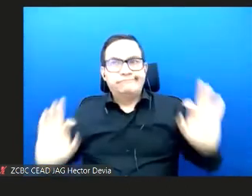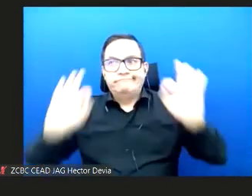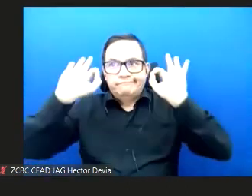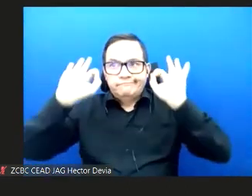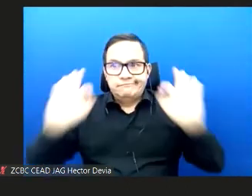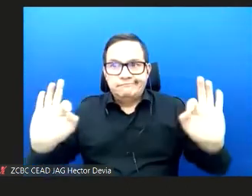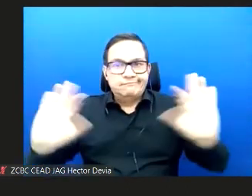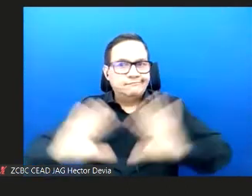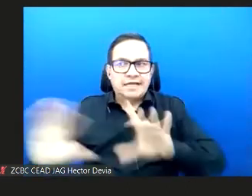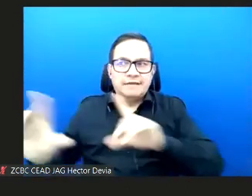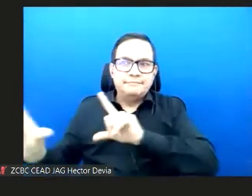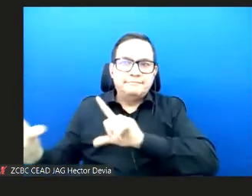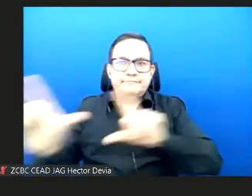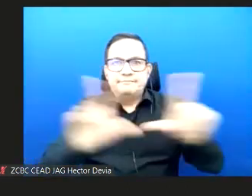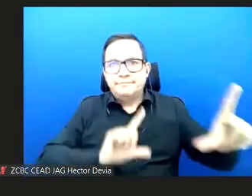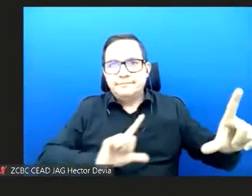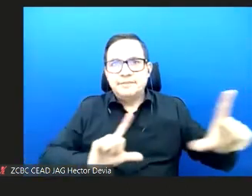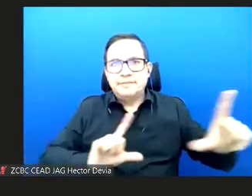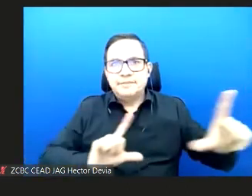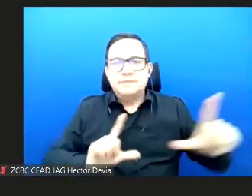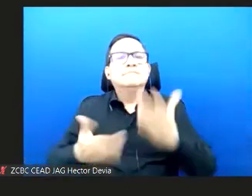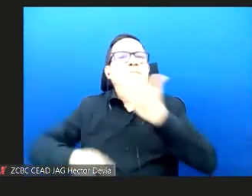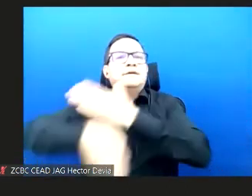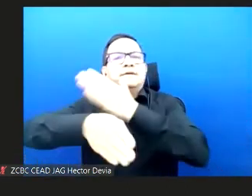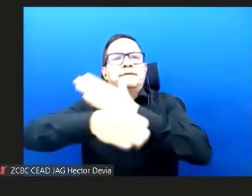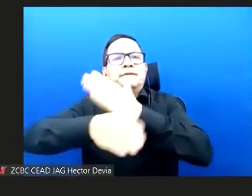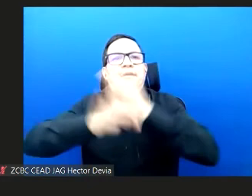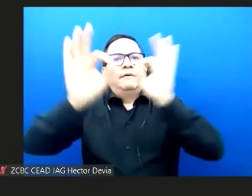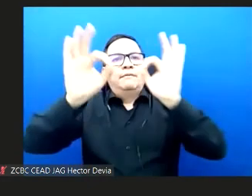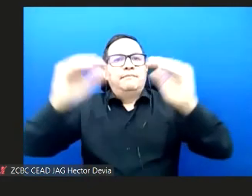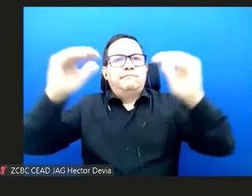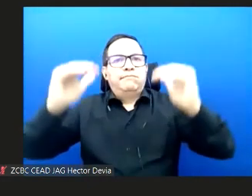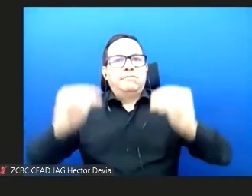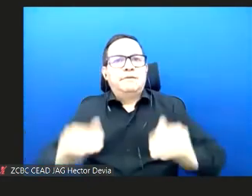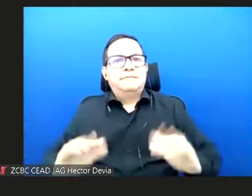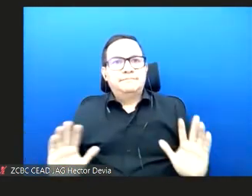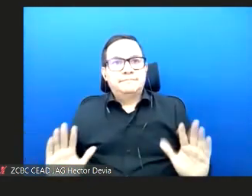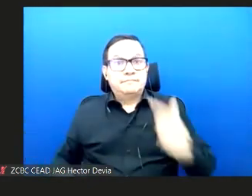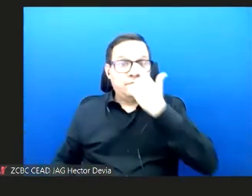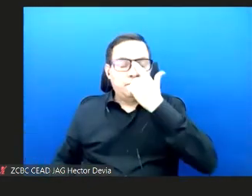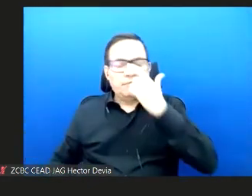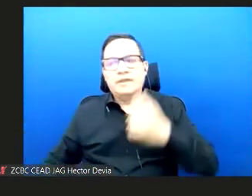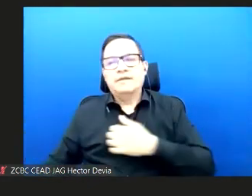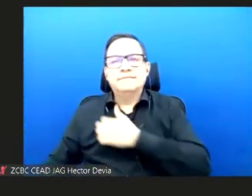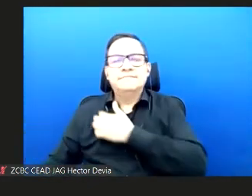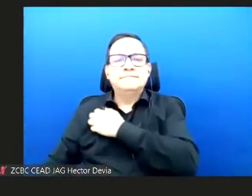primera operación. Voy a mirar si me están diciendo algo.